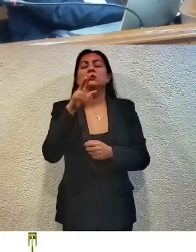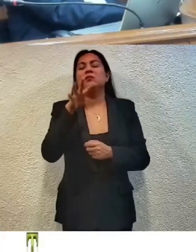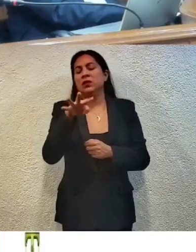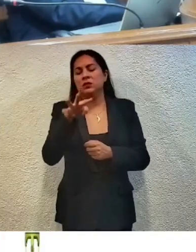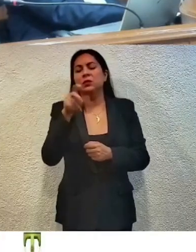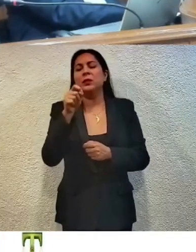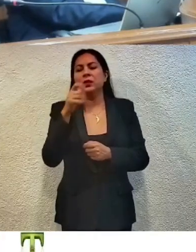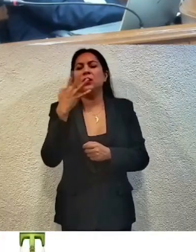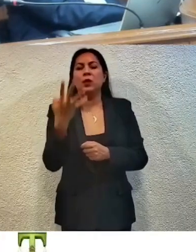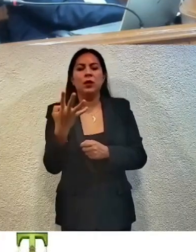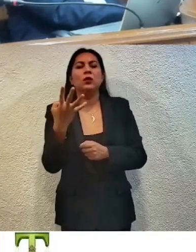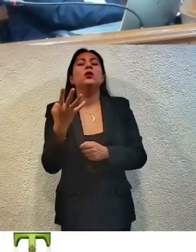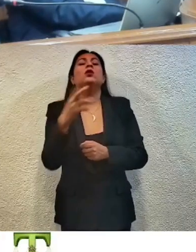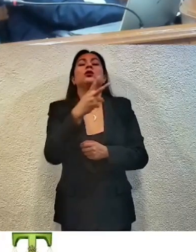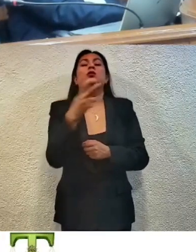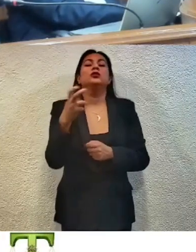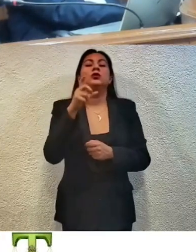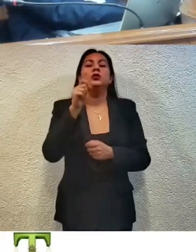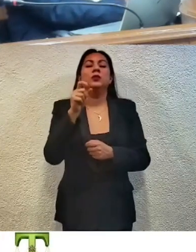219-2024,